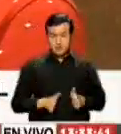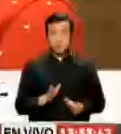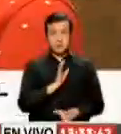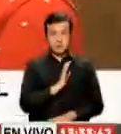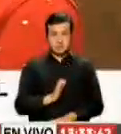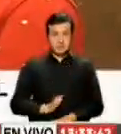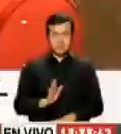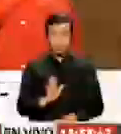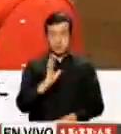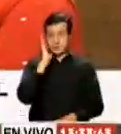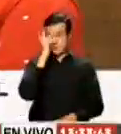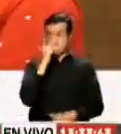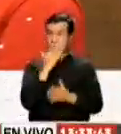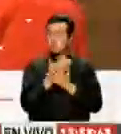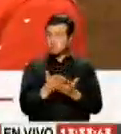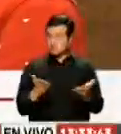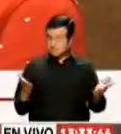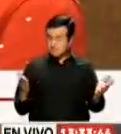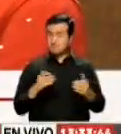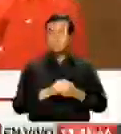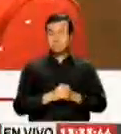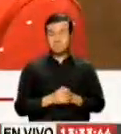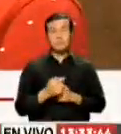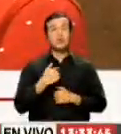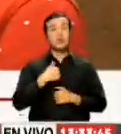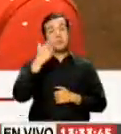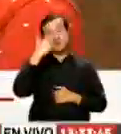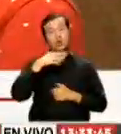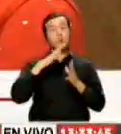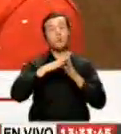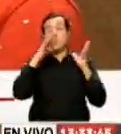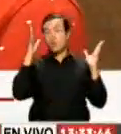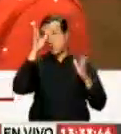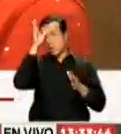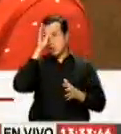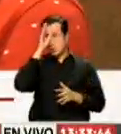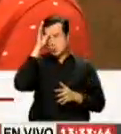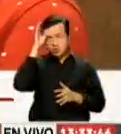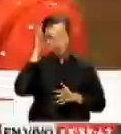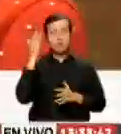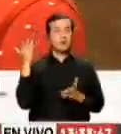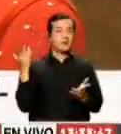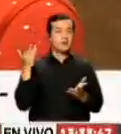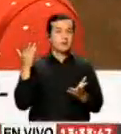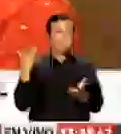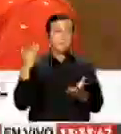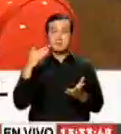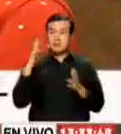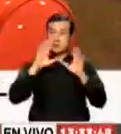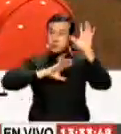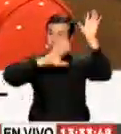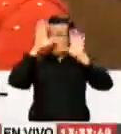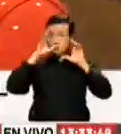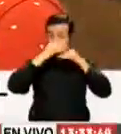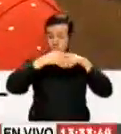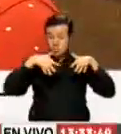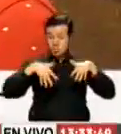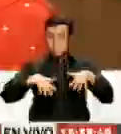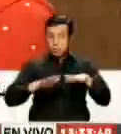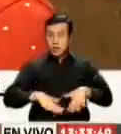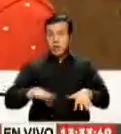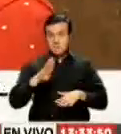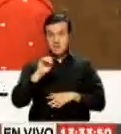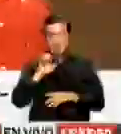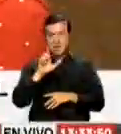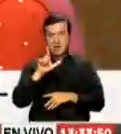Esto es hermoso. Definitivamente yo soy una persona muy católica y realmente esto de la exposición de los belenes es algo